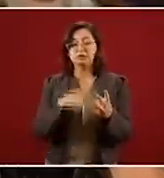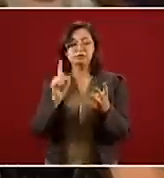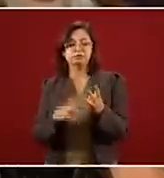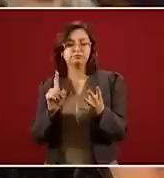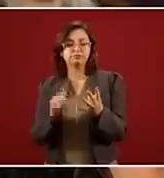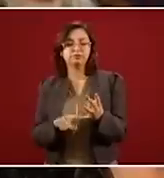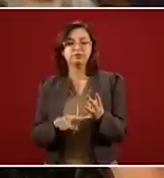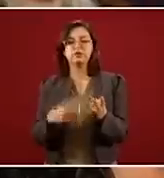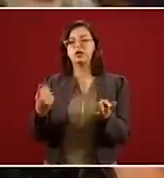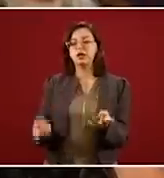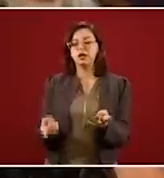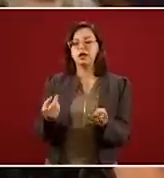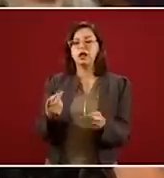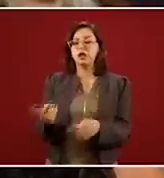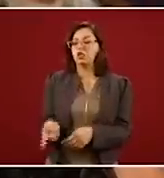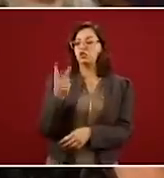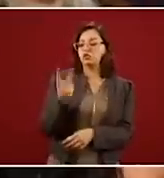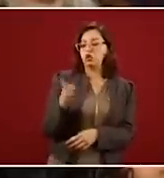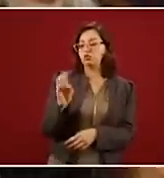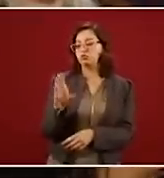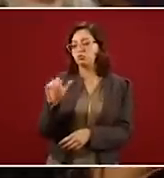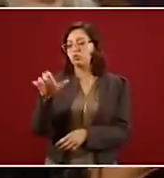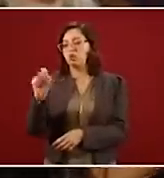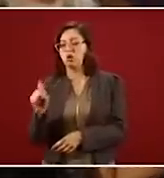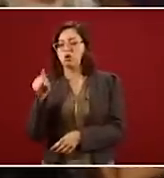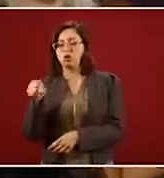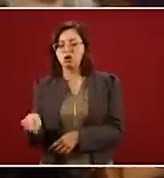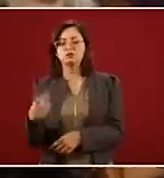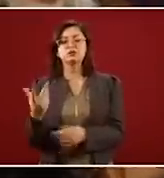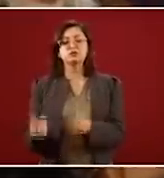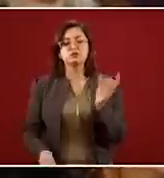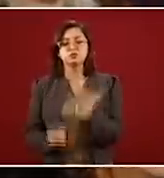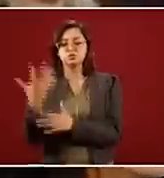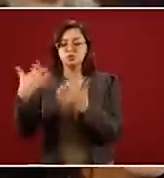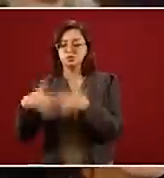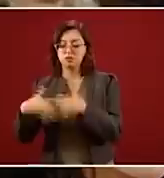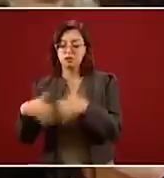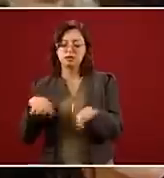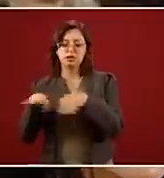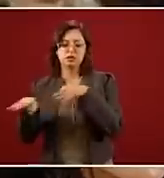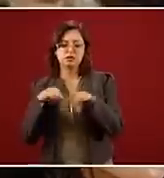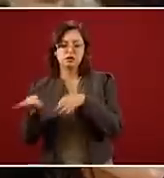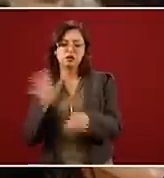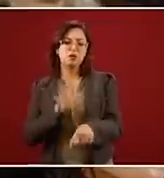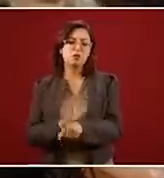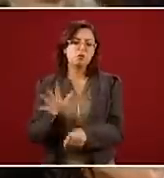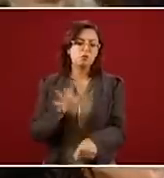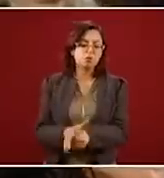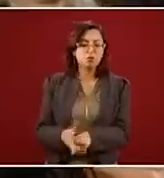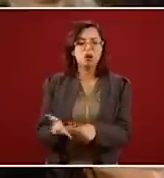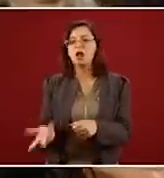va a trabajar con petróleo pesado o con petróleo ligero como son estas. Y ya por